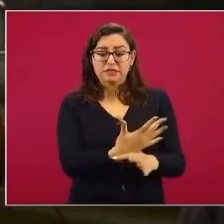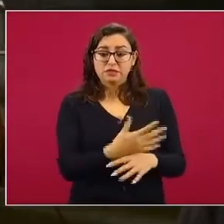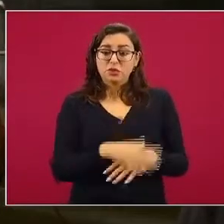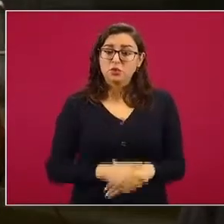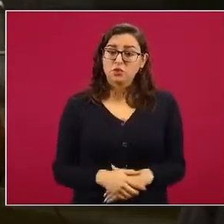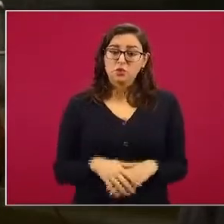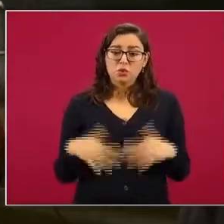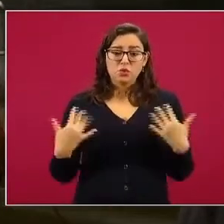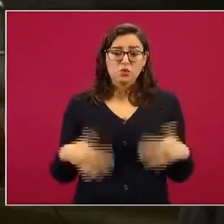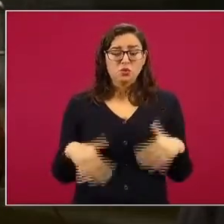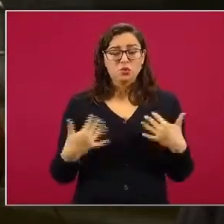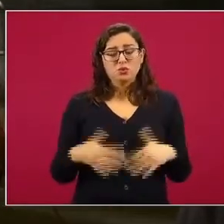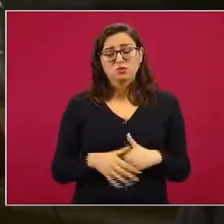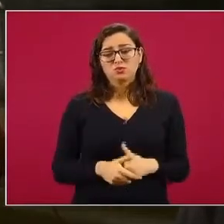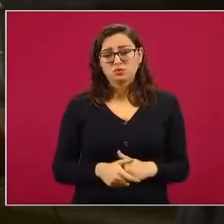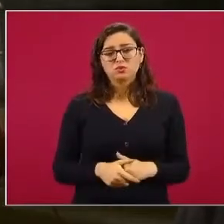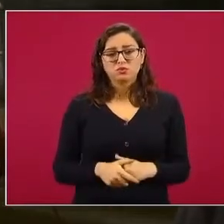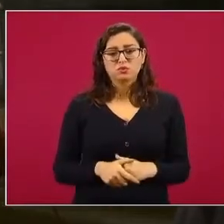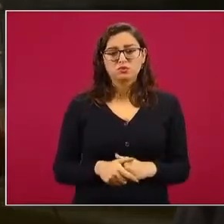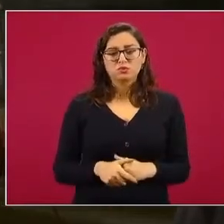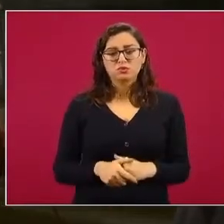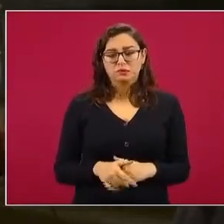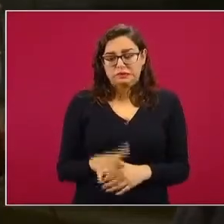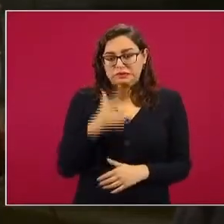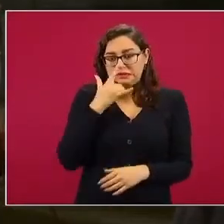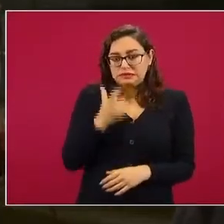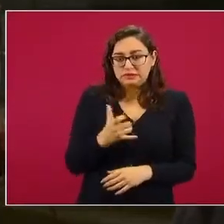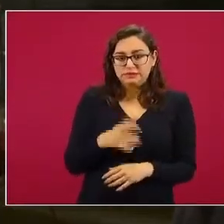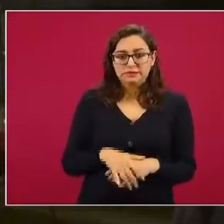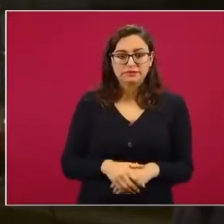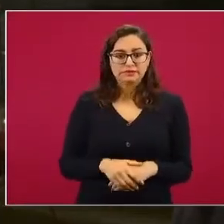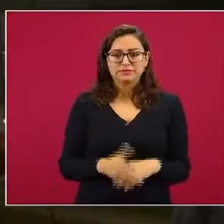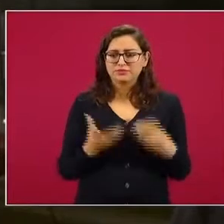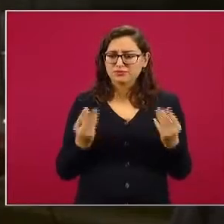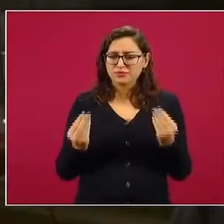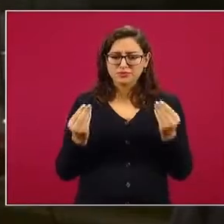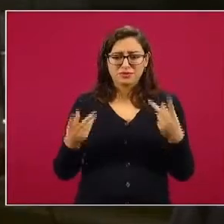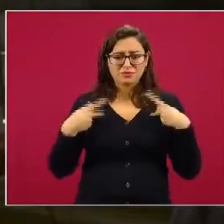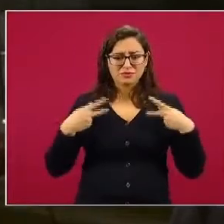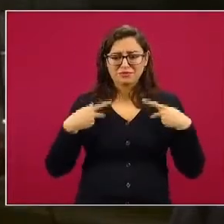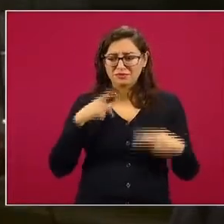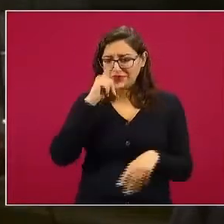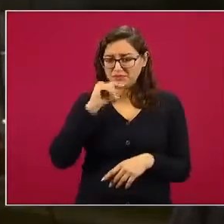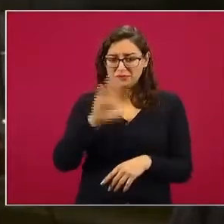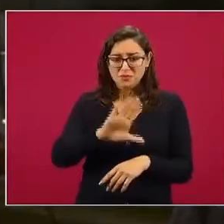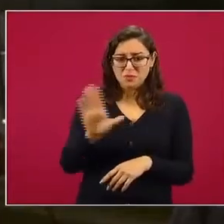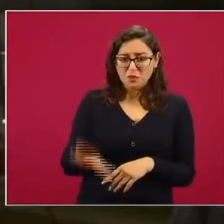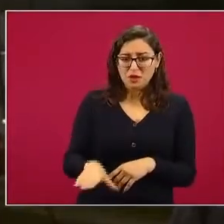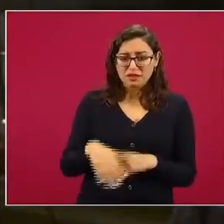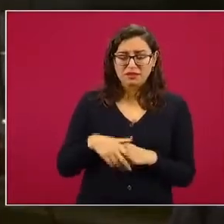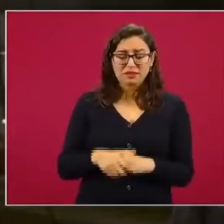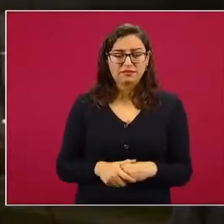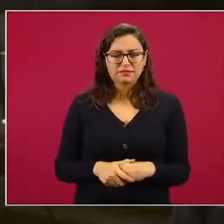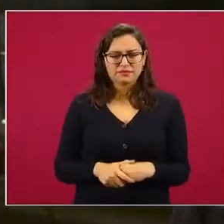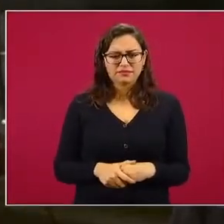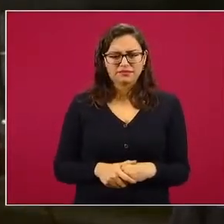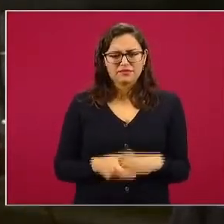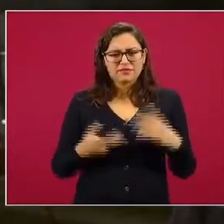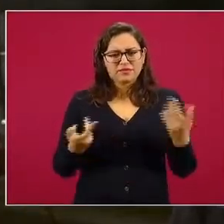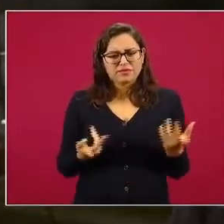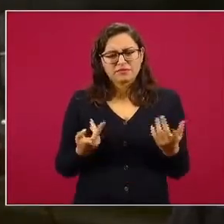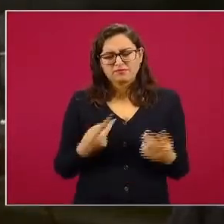inusual, refiriéndose seguramente a que, vaya, han sido demasiados muertos. Mi pregunta sería, ¿el